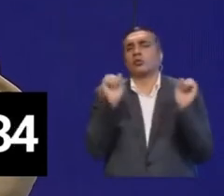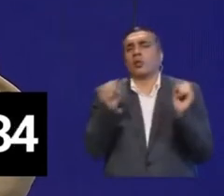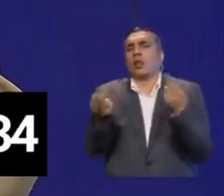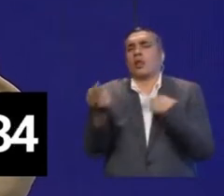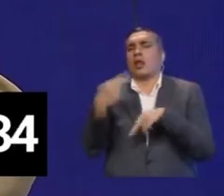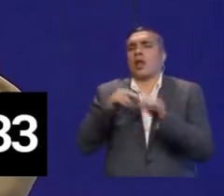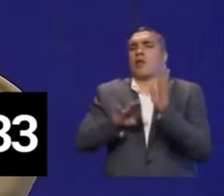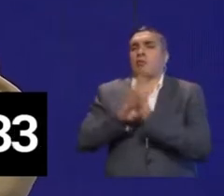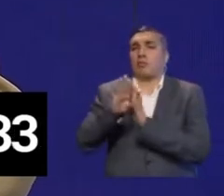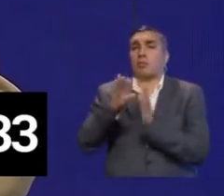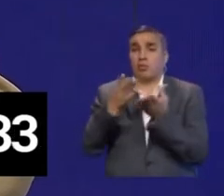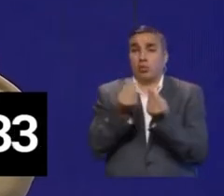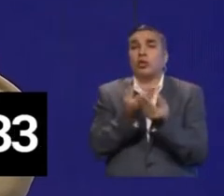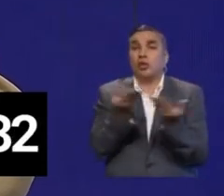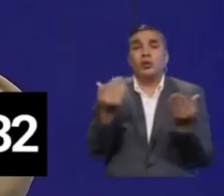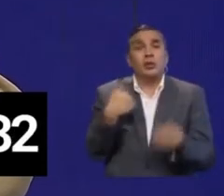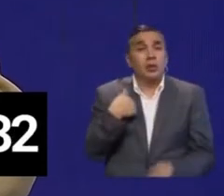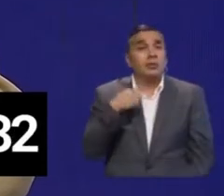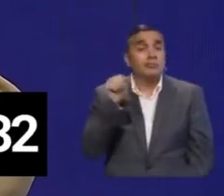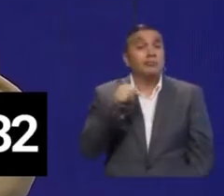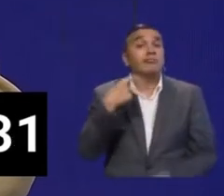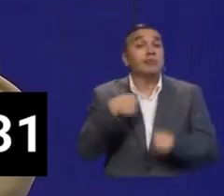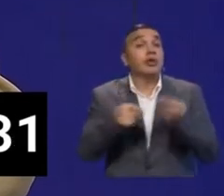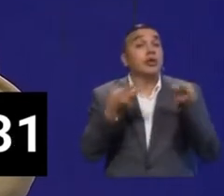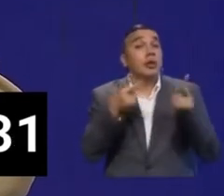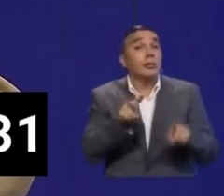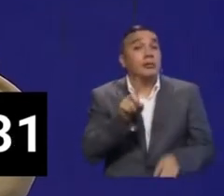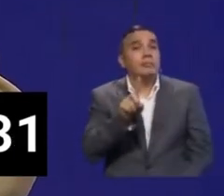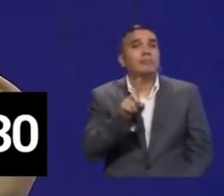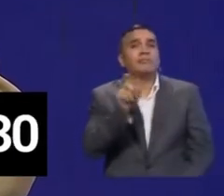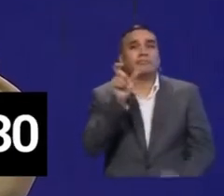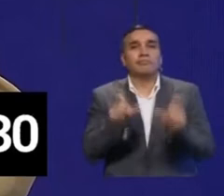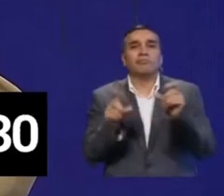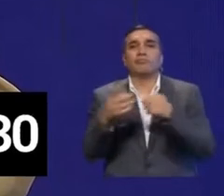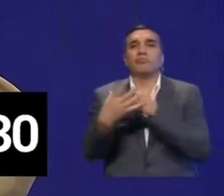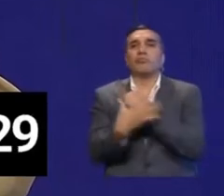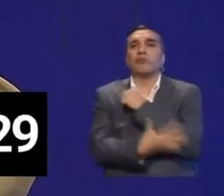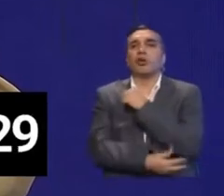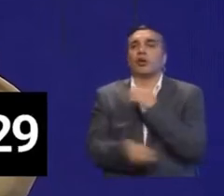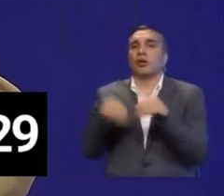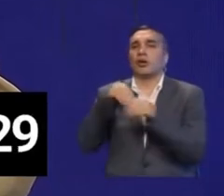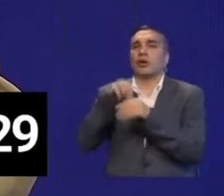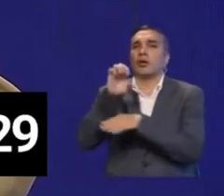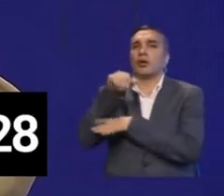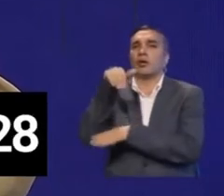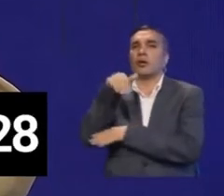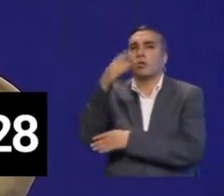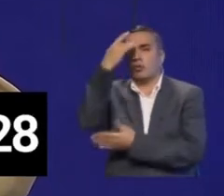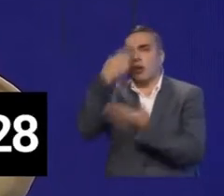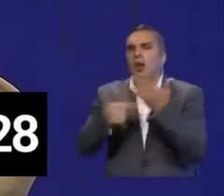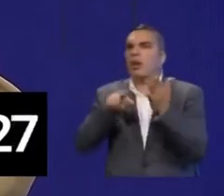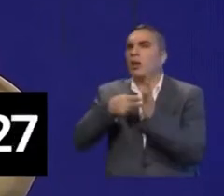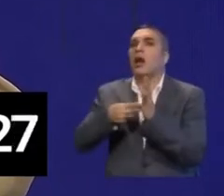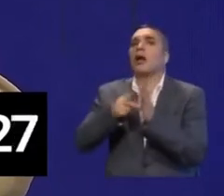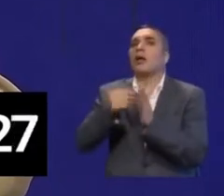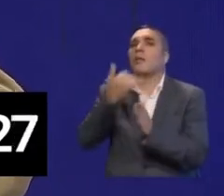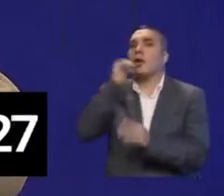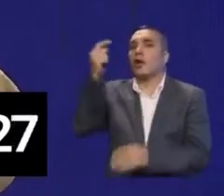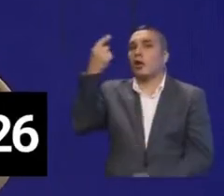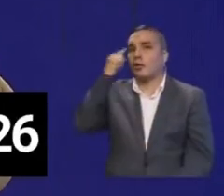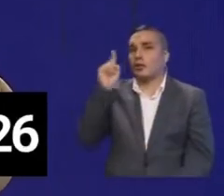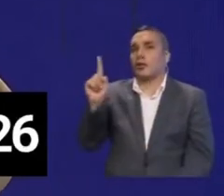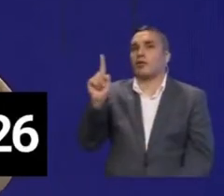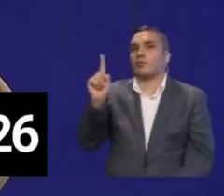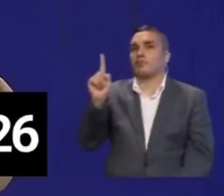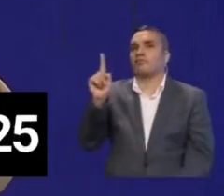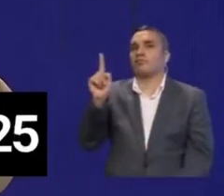tiene grandes cosas, pero a la vez hay gente muy pobre en el país, por los malos gobiernos que hemos tenido. Vamos